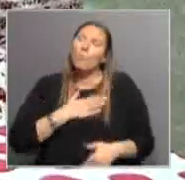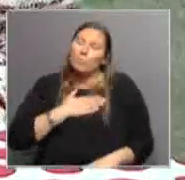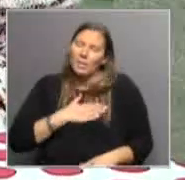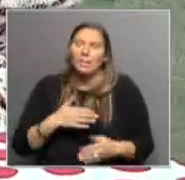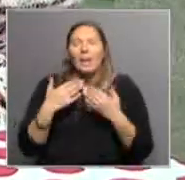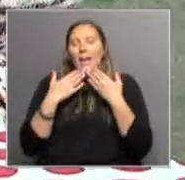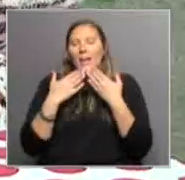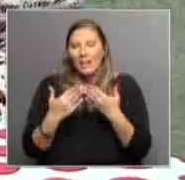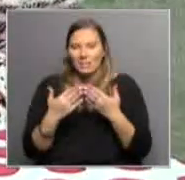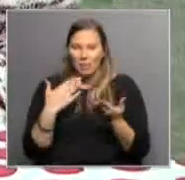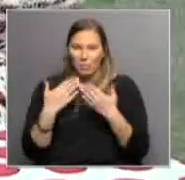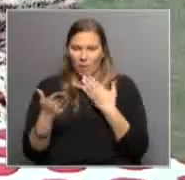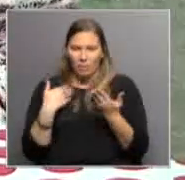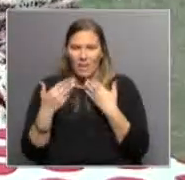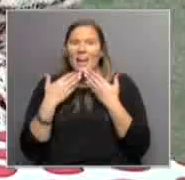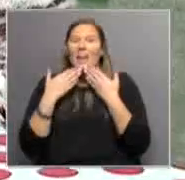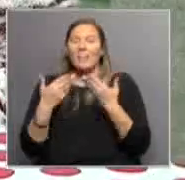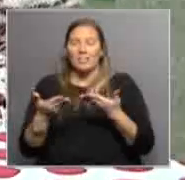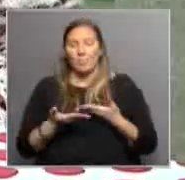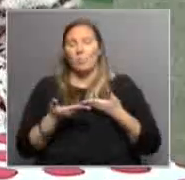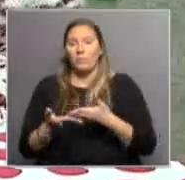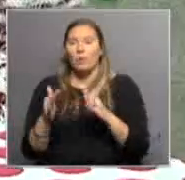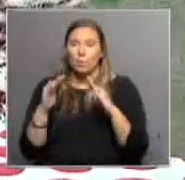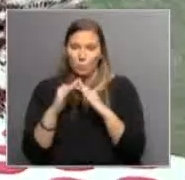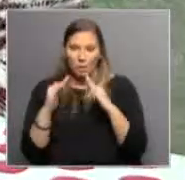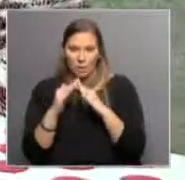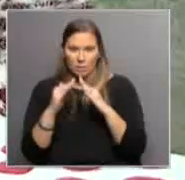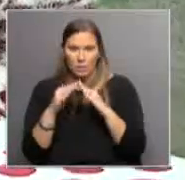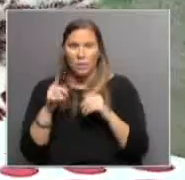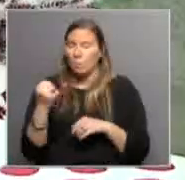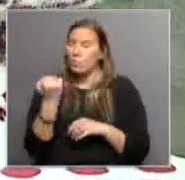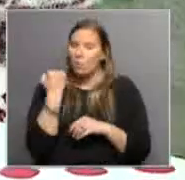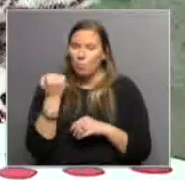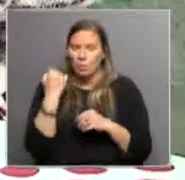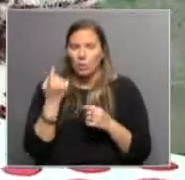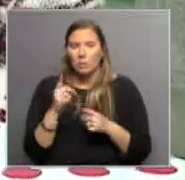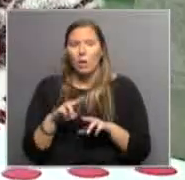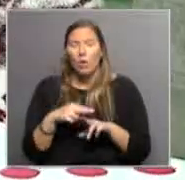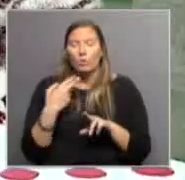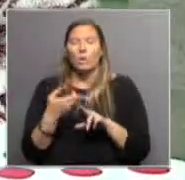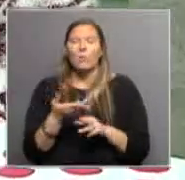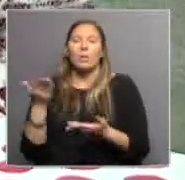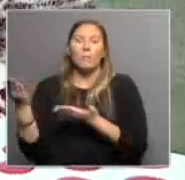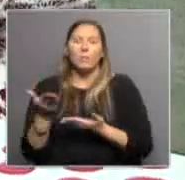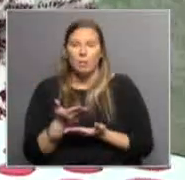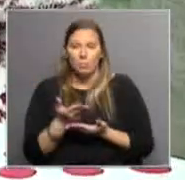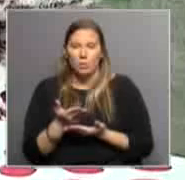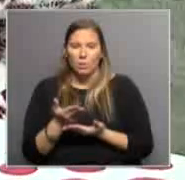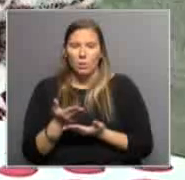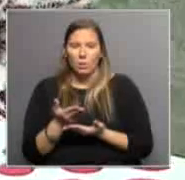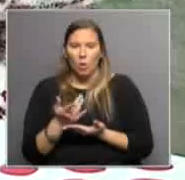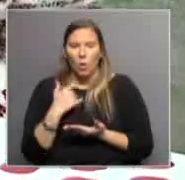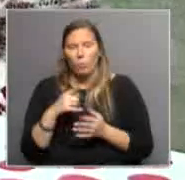Muchas gracias por estos minutos, muchas gracias por recibirnos en tu hogar. Valoramos mucho todo esto y volvemos a reiterar la invitación, o la hacemos